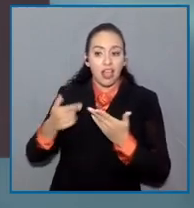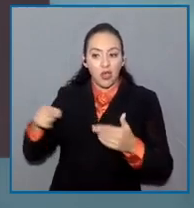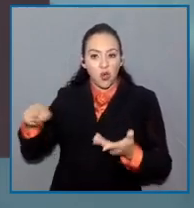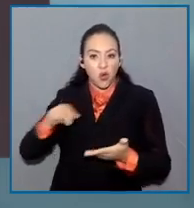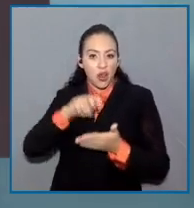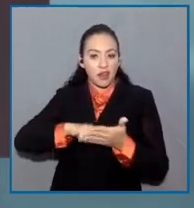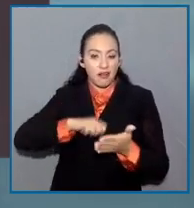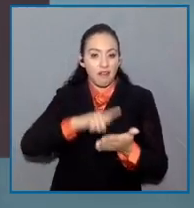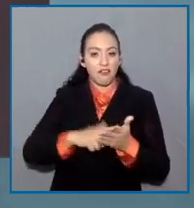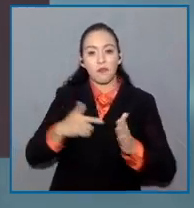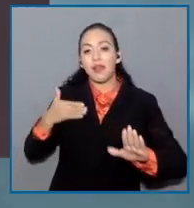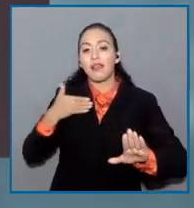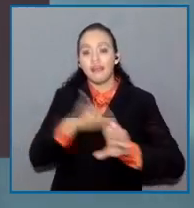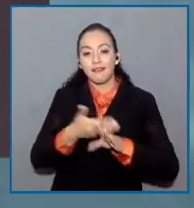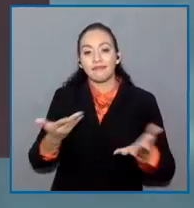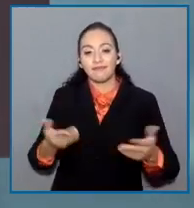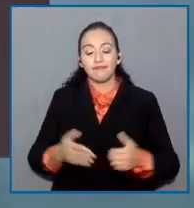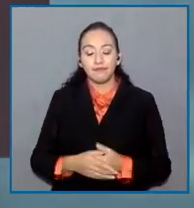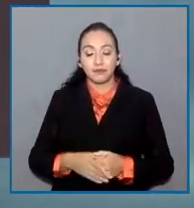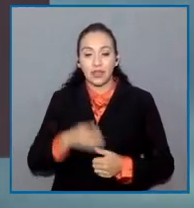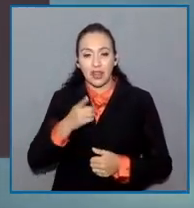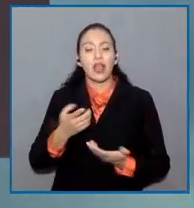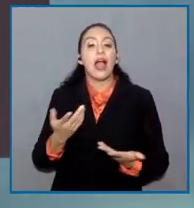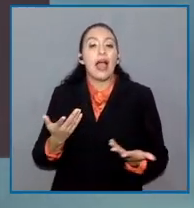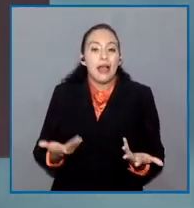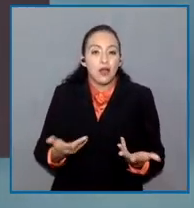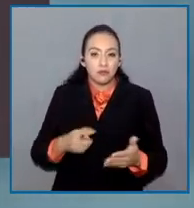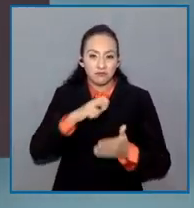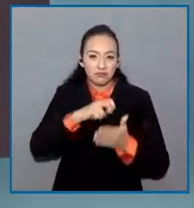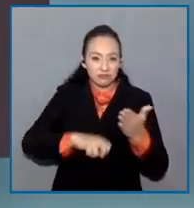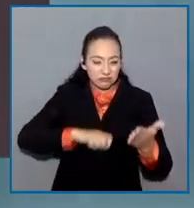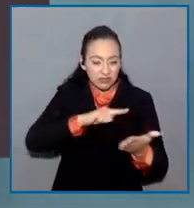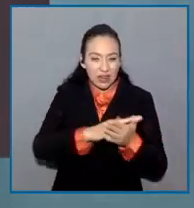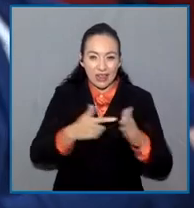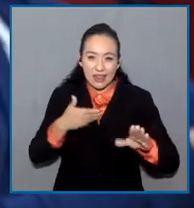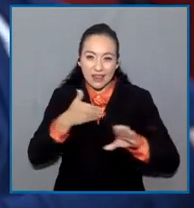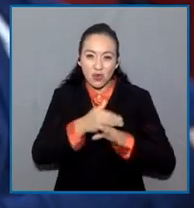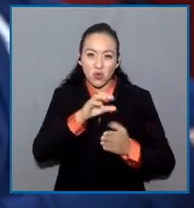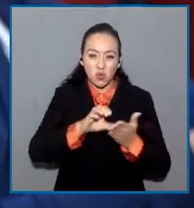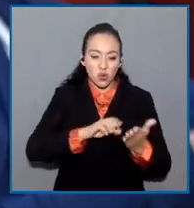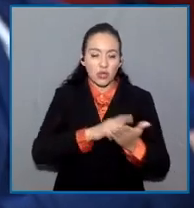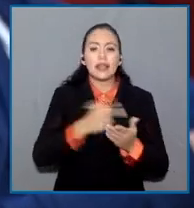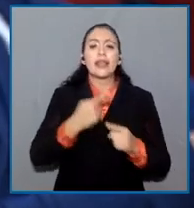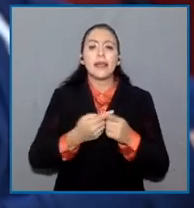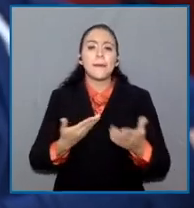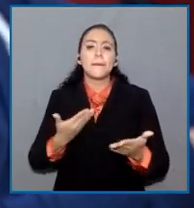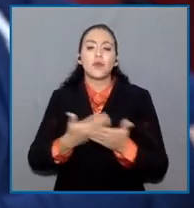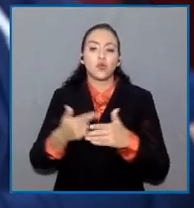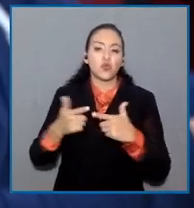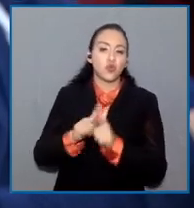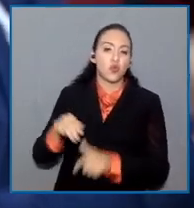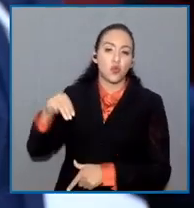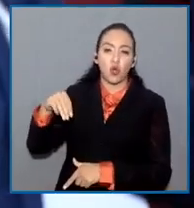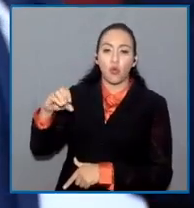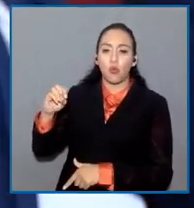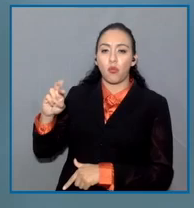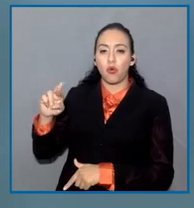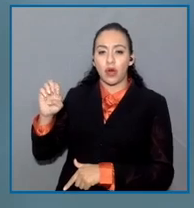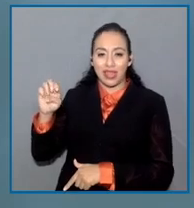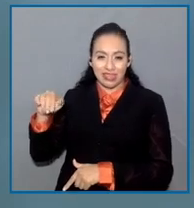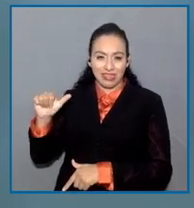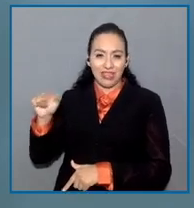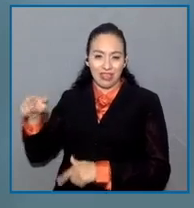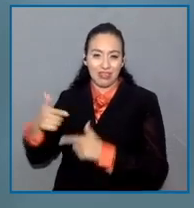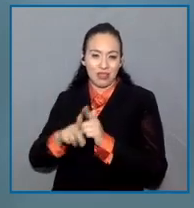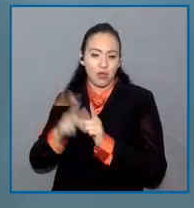llamada reforma de supremacía constitucional que propusieron legisladores de Morena y que actualmente se analiza en el Congreso.